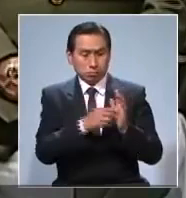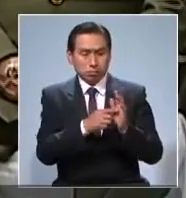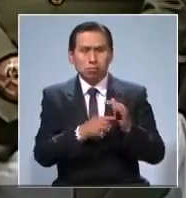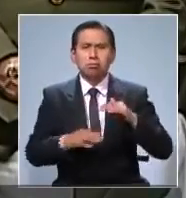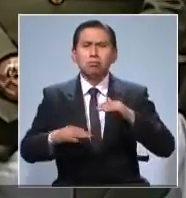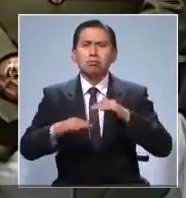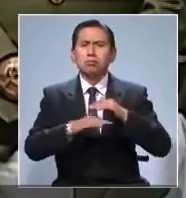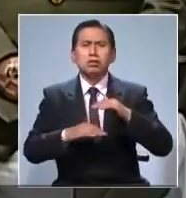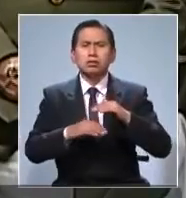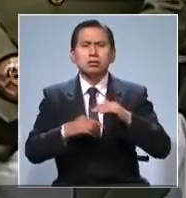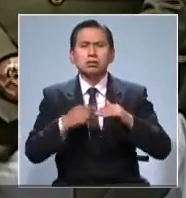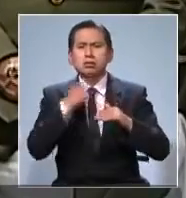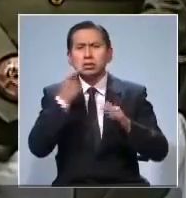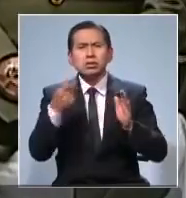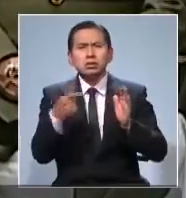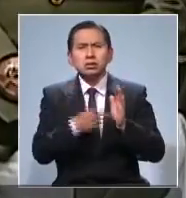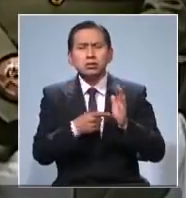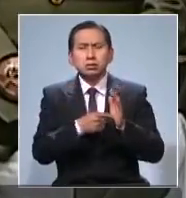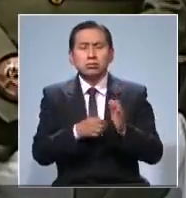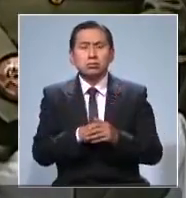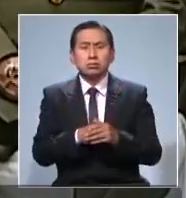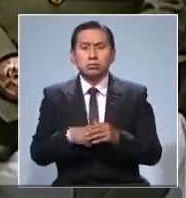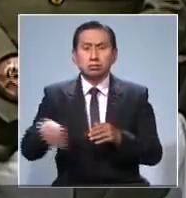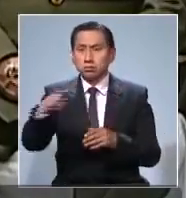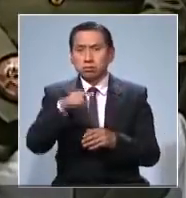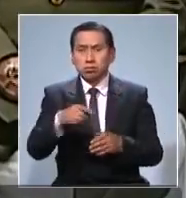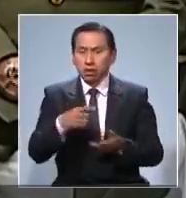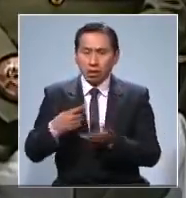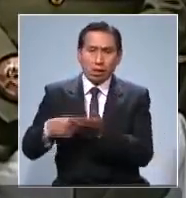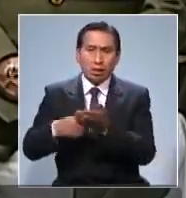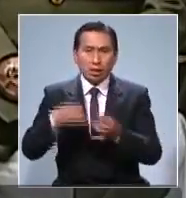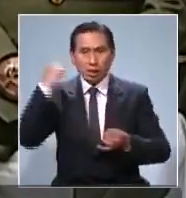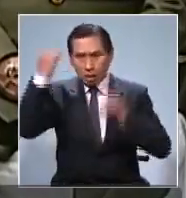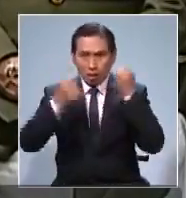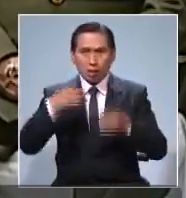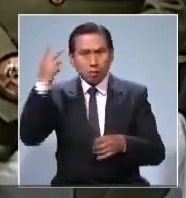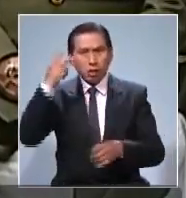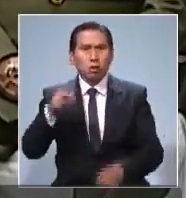básicos tiene la no deliberación política.